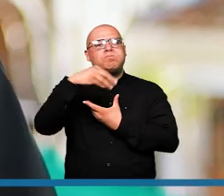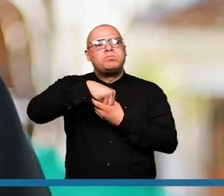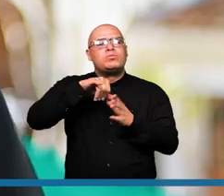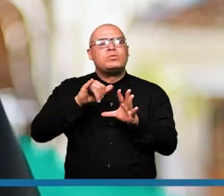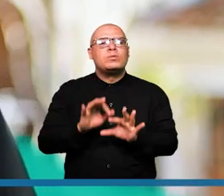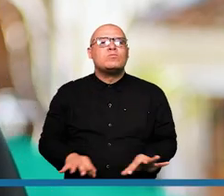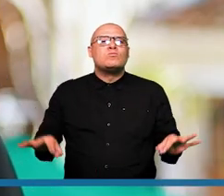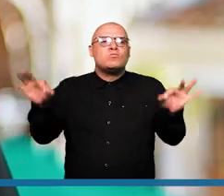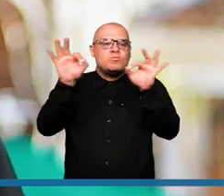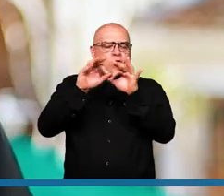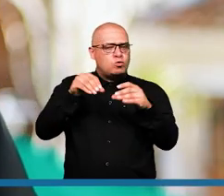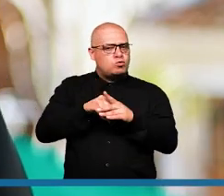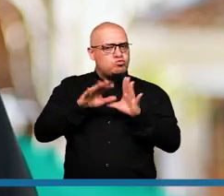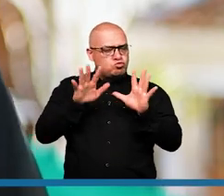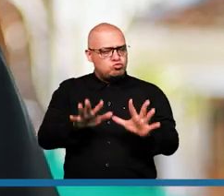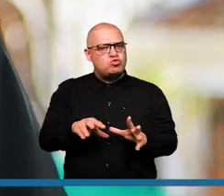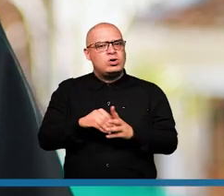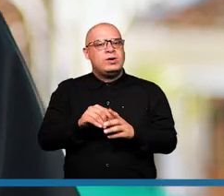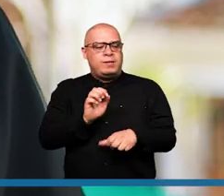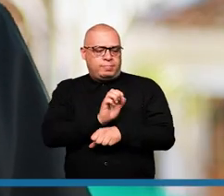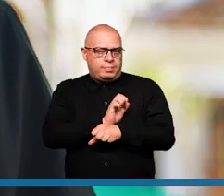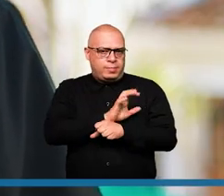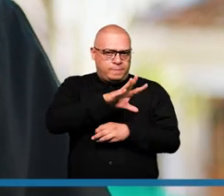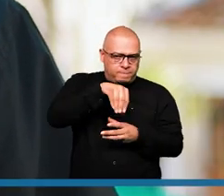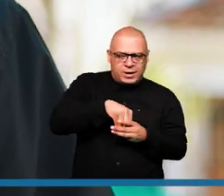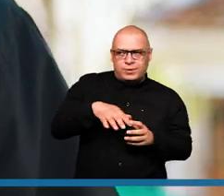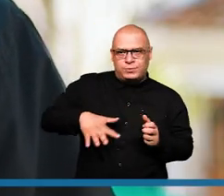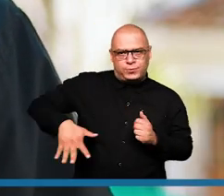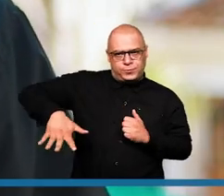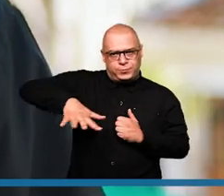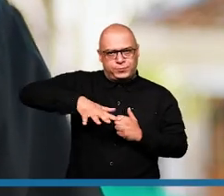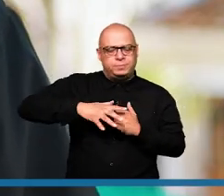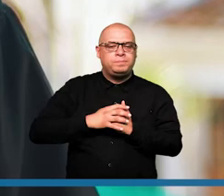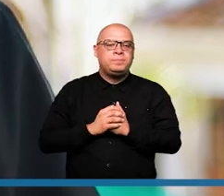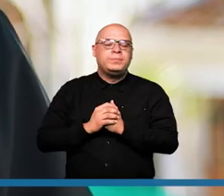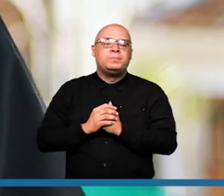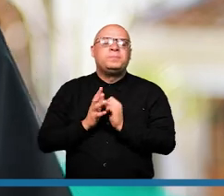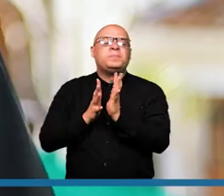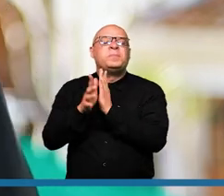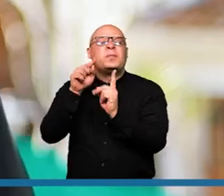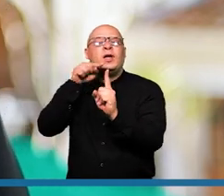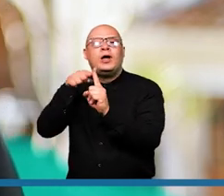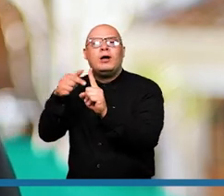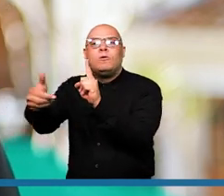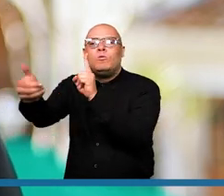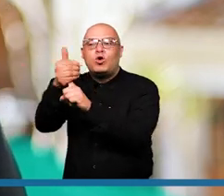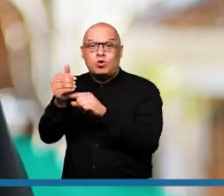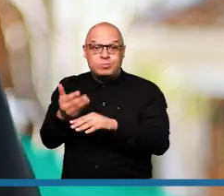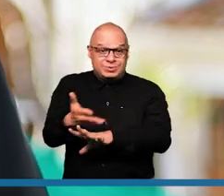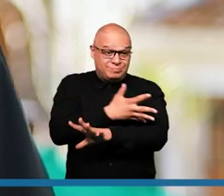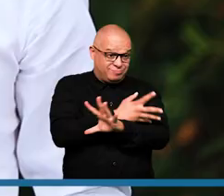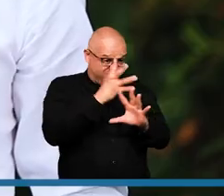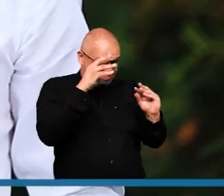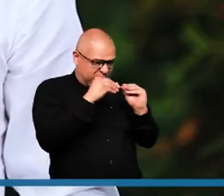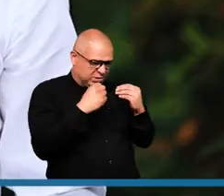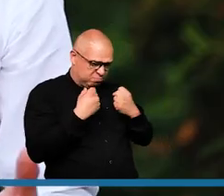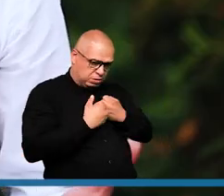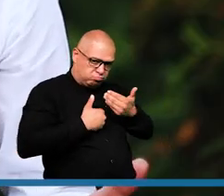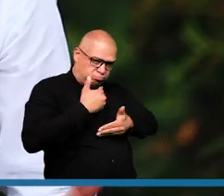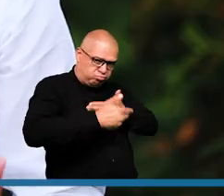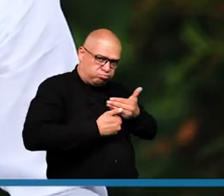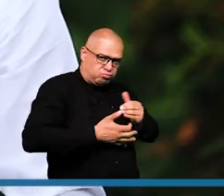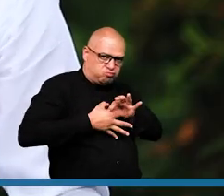importancia entre nuestras entidades y en nuestra región. Y eso se ha logrado con todo este trabajo articulado que venimos haciendo. Uno